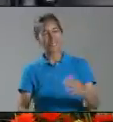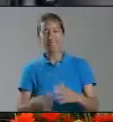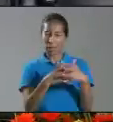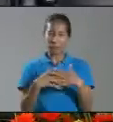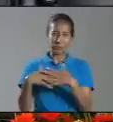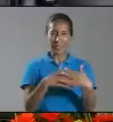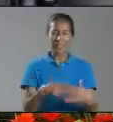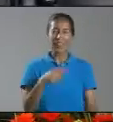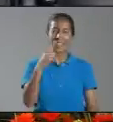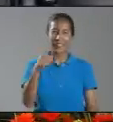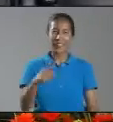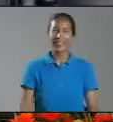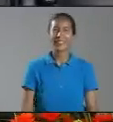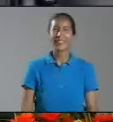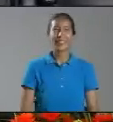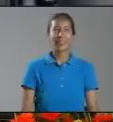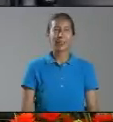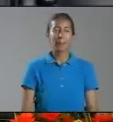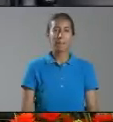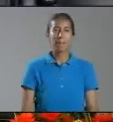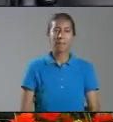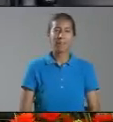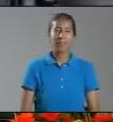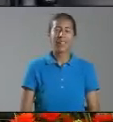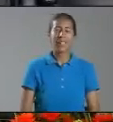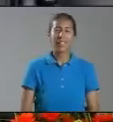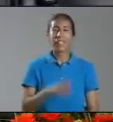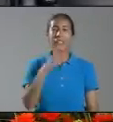ver. Yo le bendiga a siervo amado.